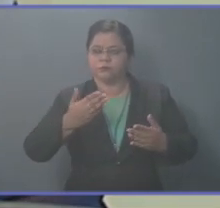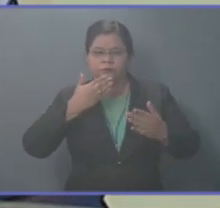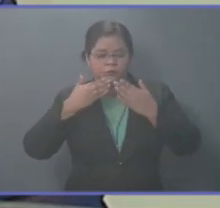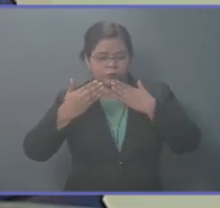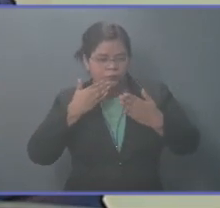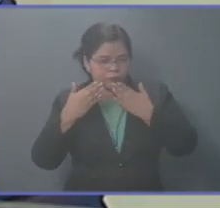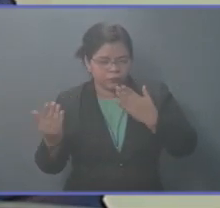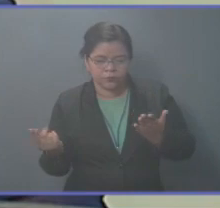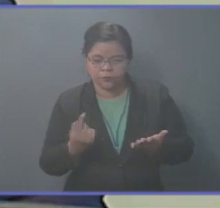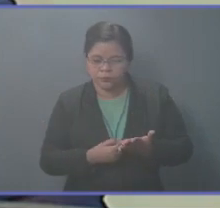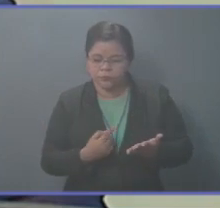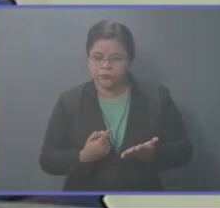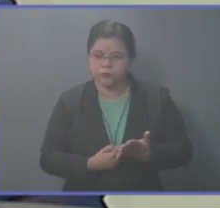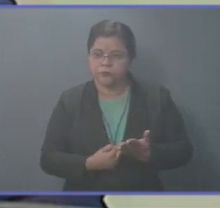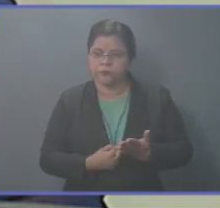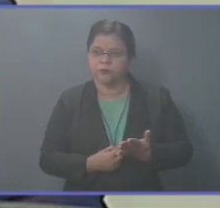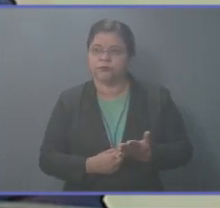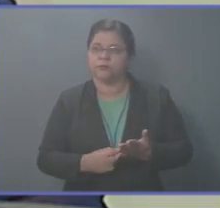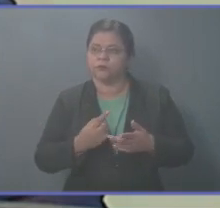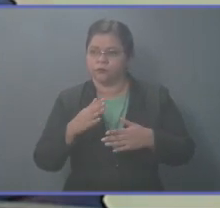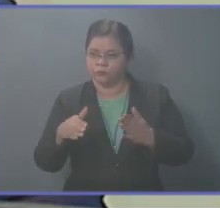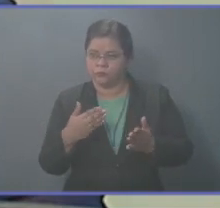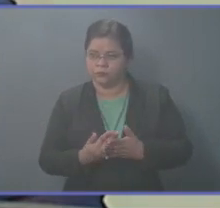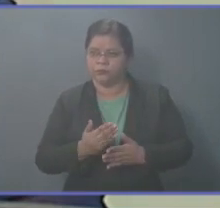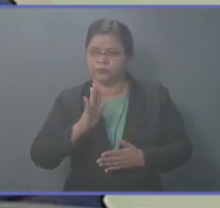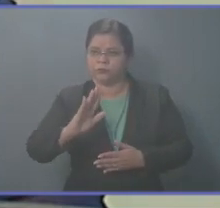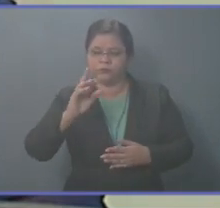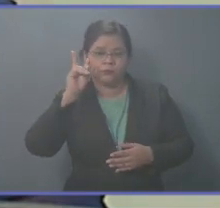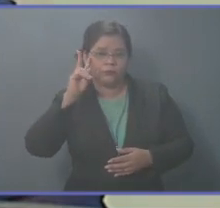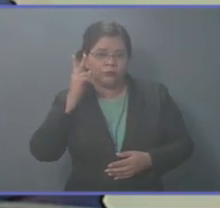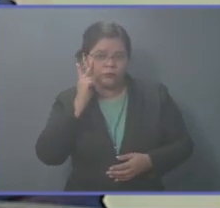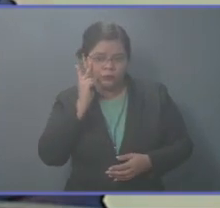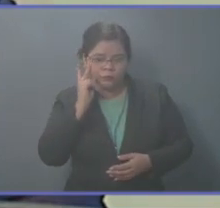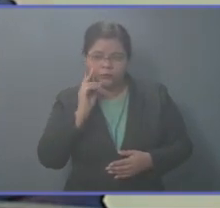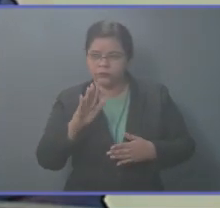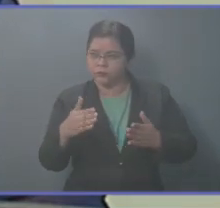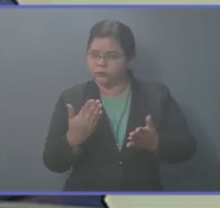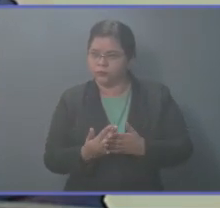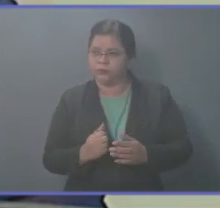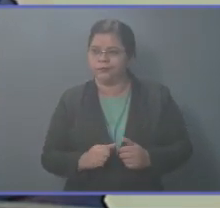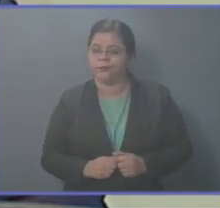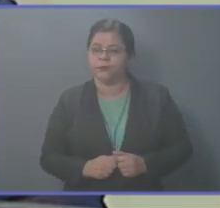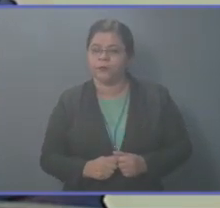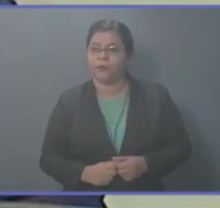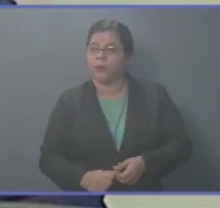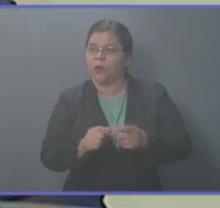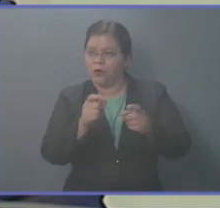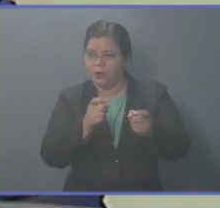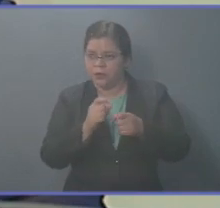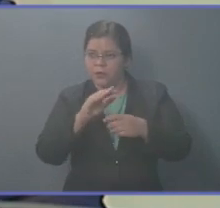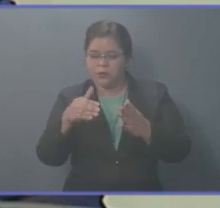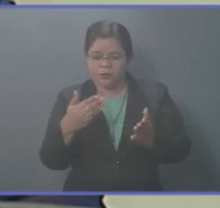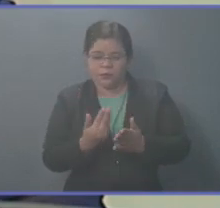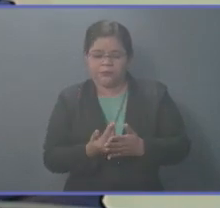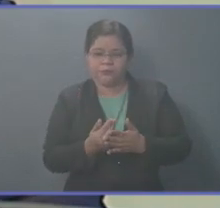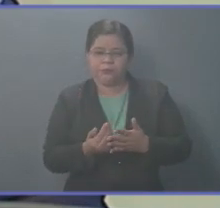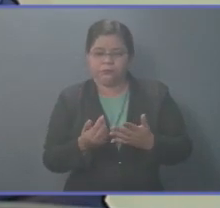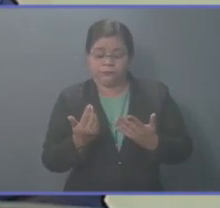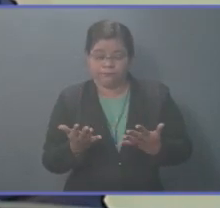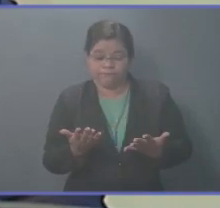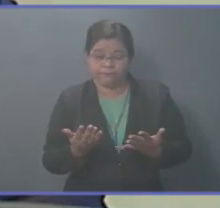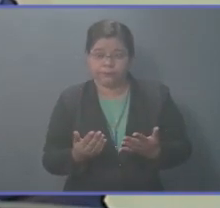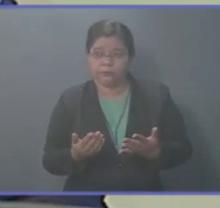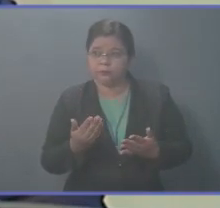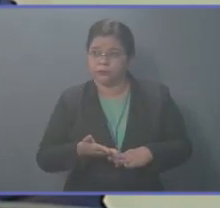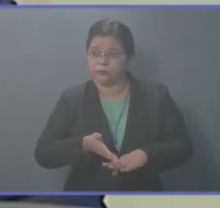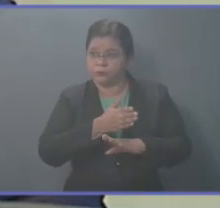sentido, mostrando la atribución de su significado que haga como la mejor posible dentro del género al